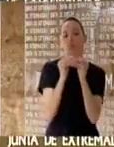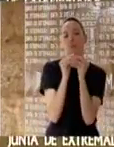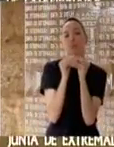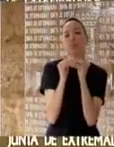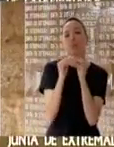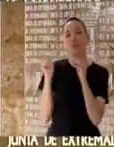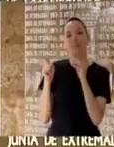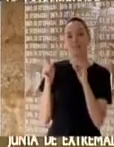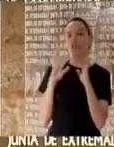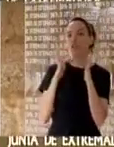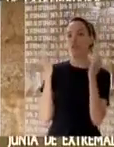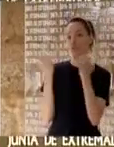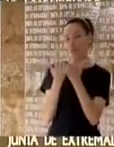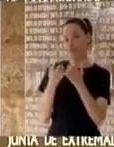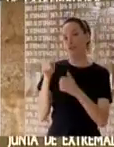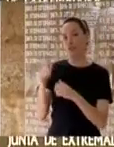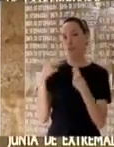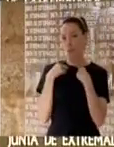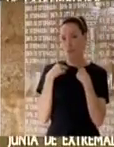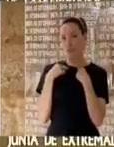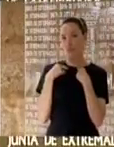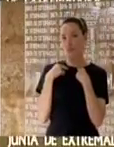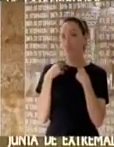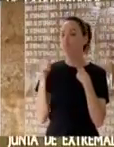fíjense, cuidado con esa reflexión.